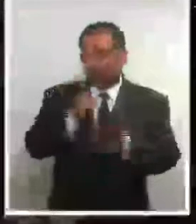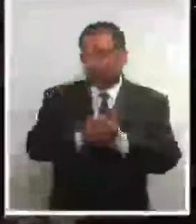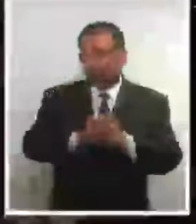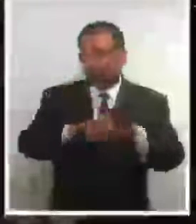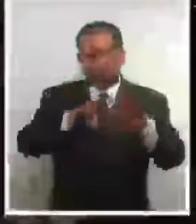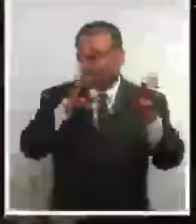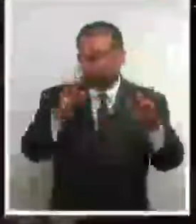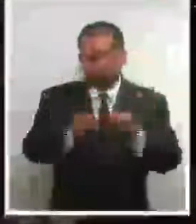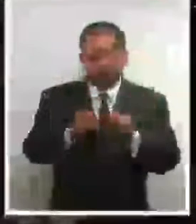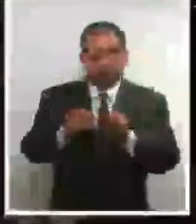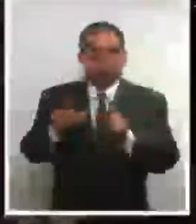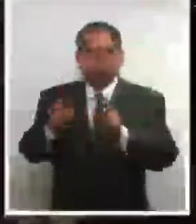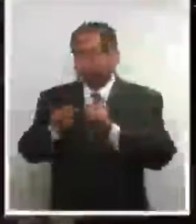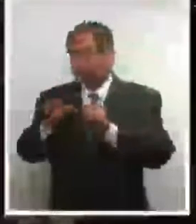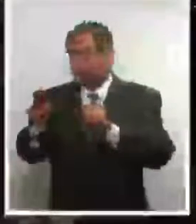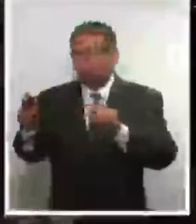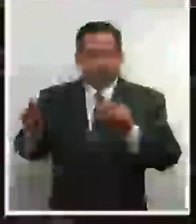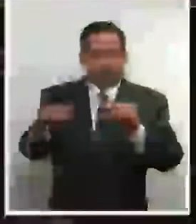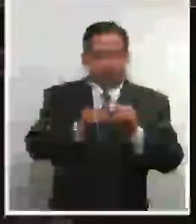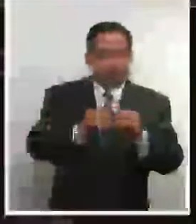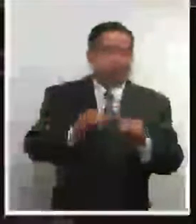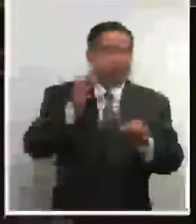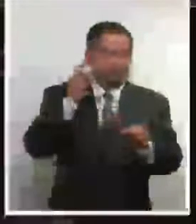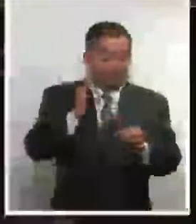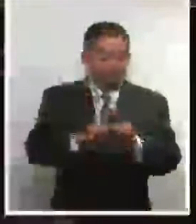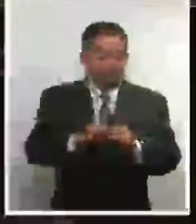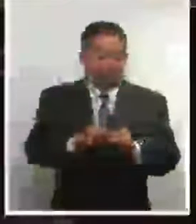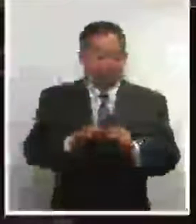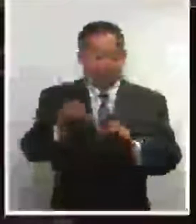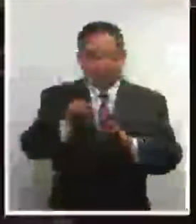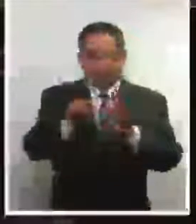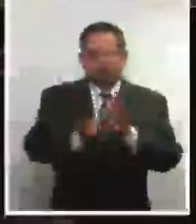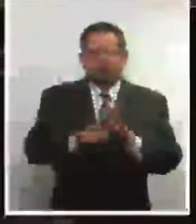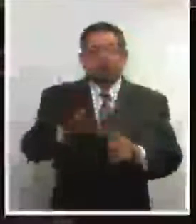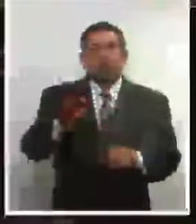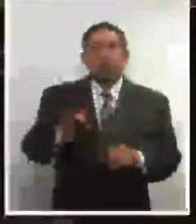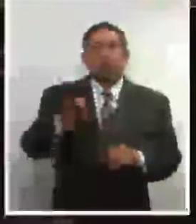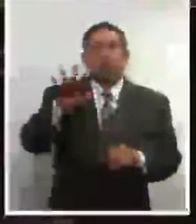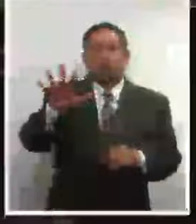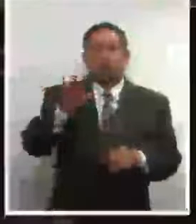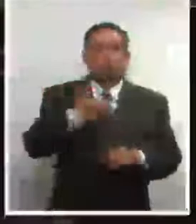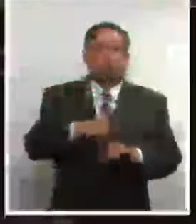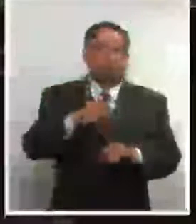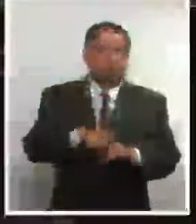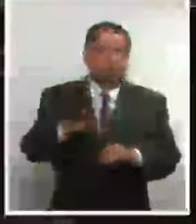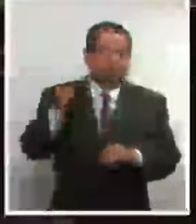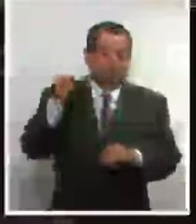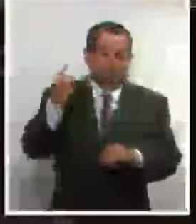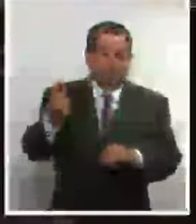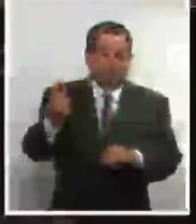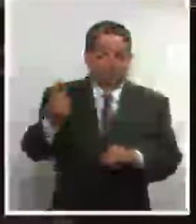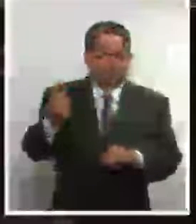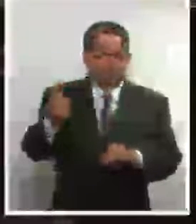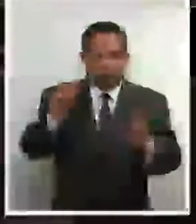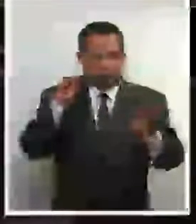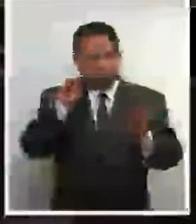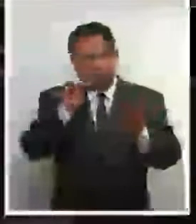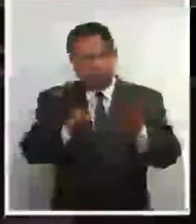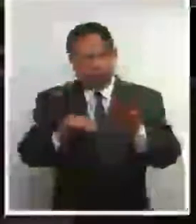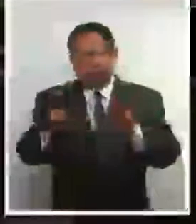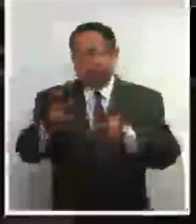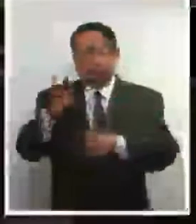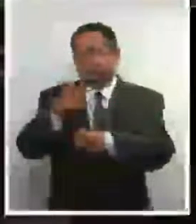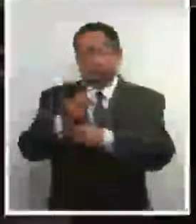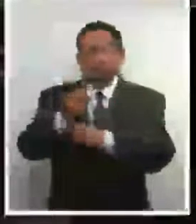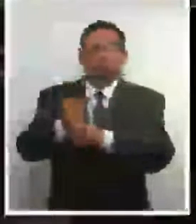lo general y en lo particular, en términos del dictamen, el artículo 45, numeral 1, y con las modificaciones